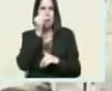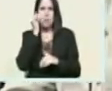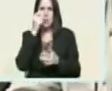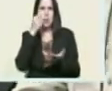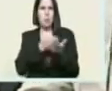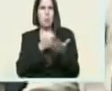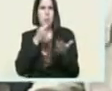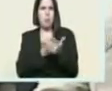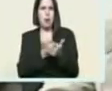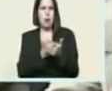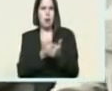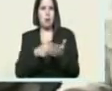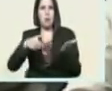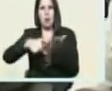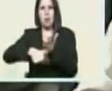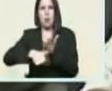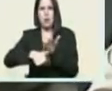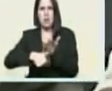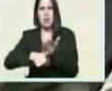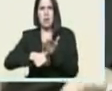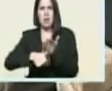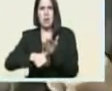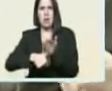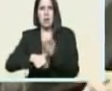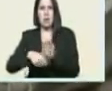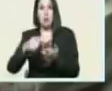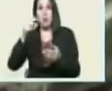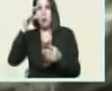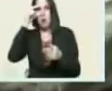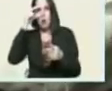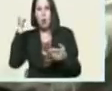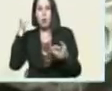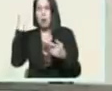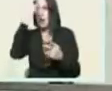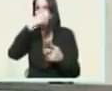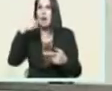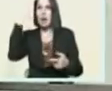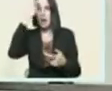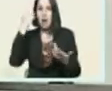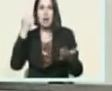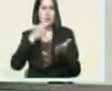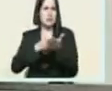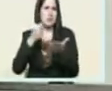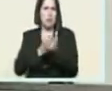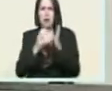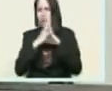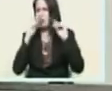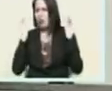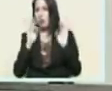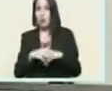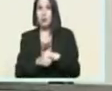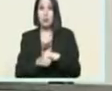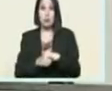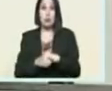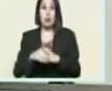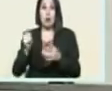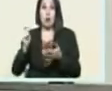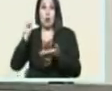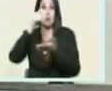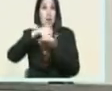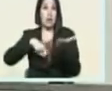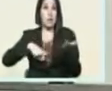videopago, con la huella, con el ojo, con la cara. En el mundo ahora se paga con todo, pues, con la